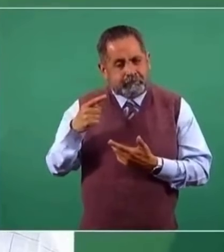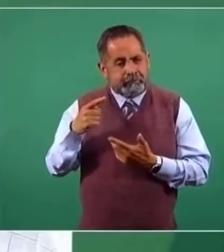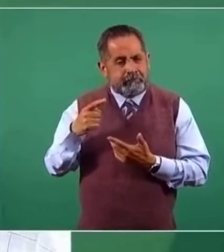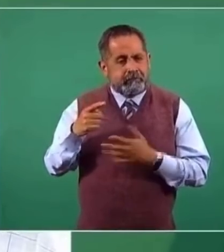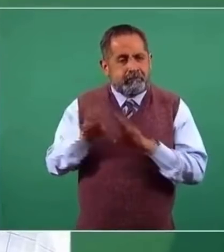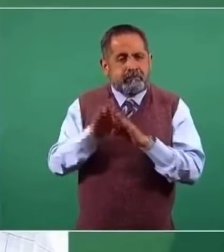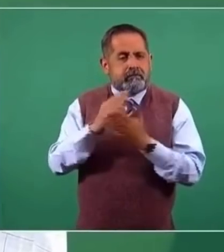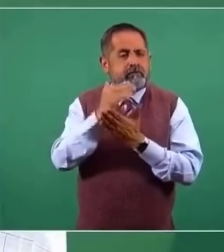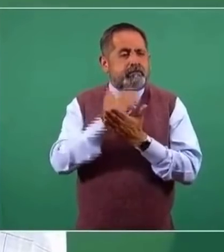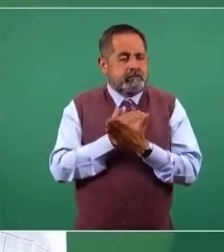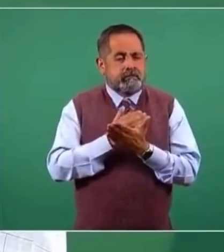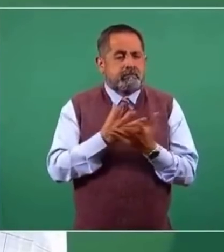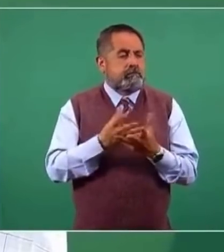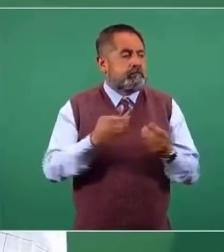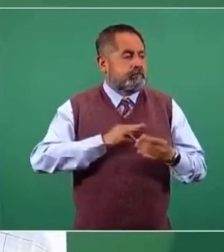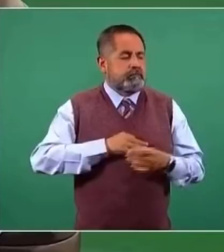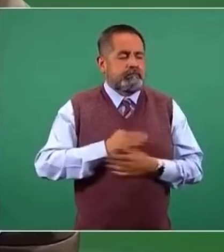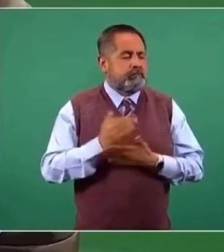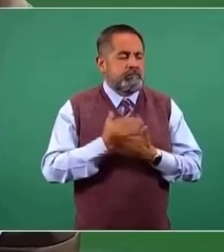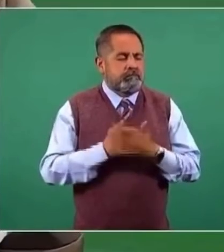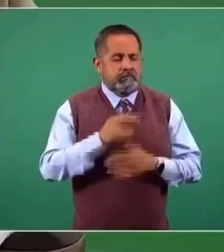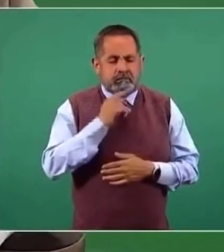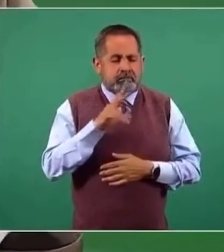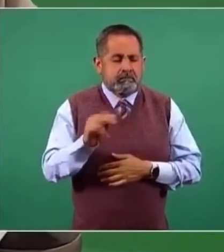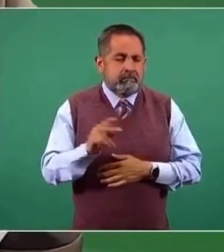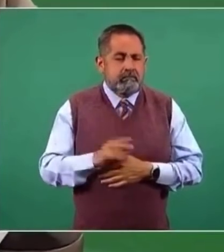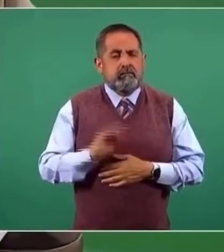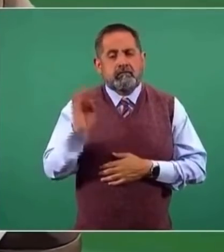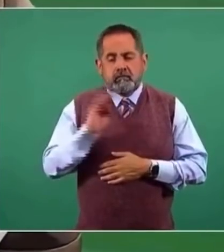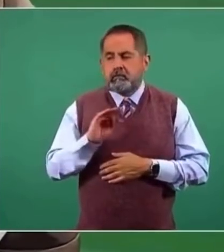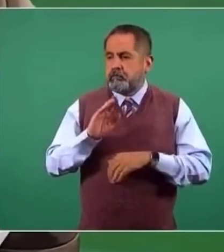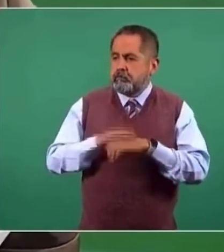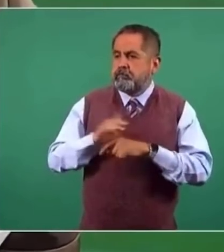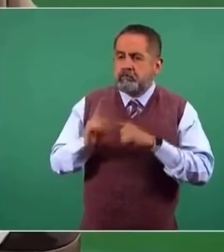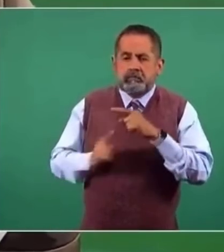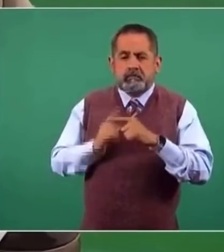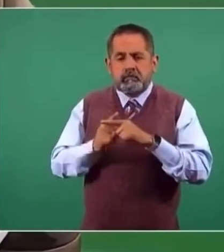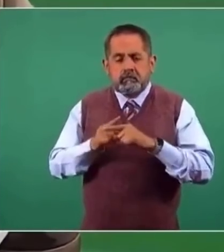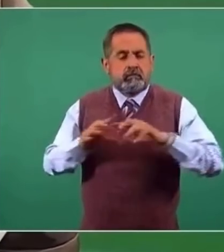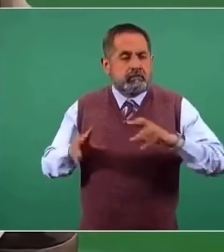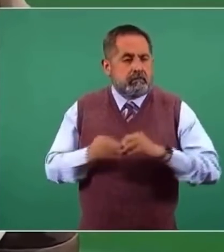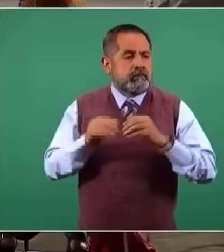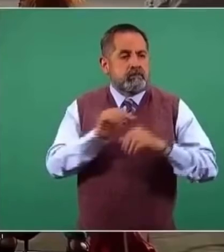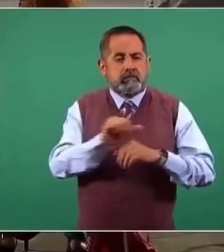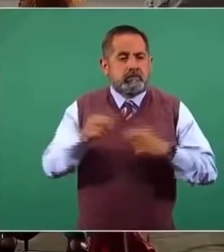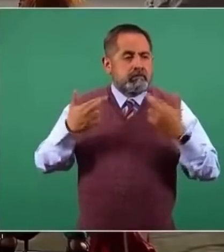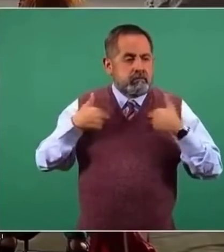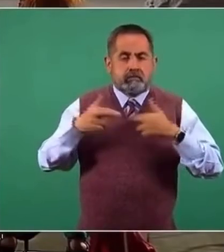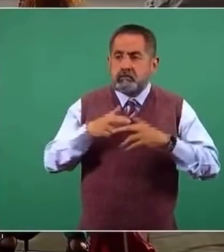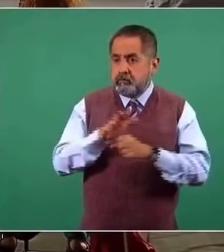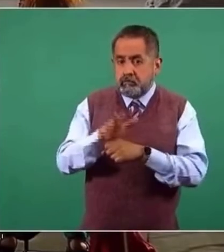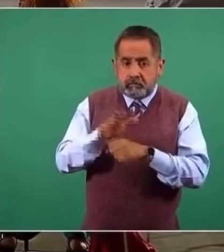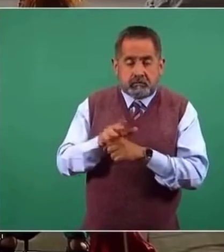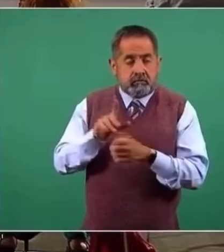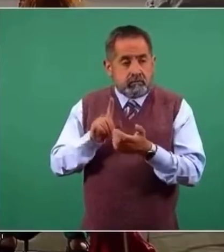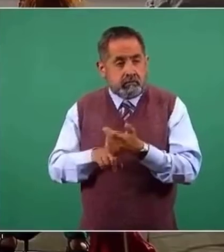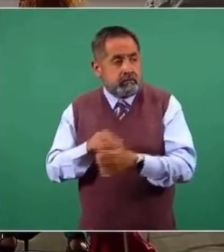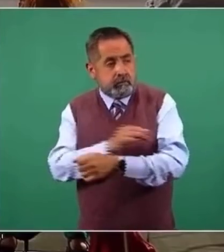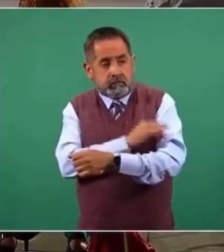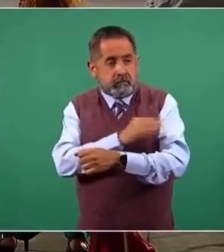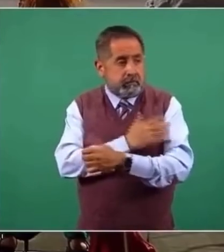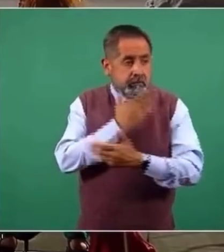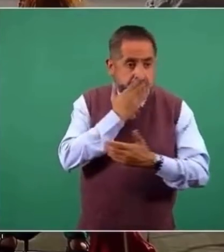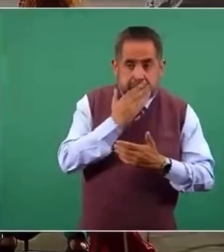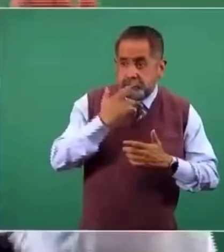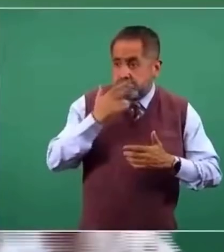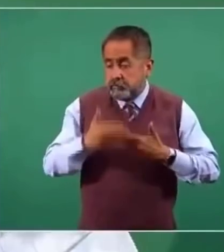a una disminución importante del riesgo, que si lo vamos sumando a que la población de maestros está vacunado, si lo vamos sumando a que